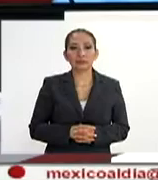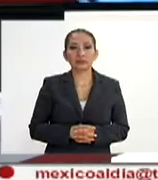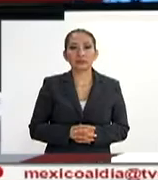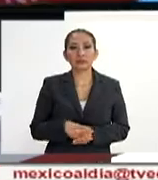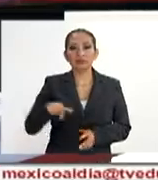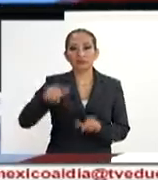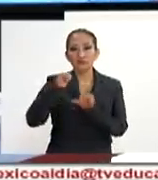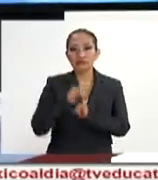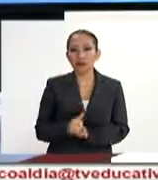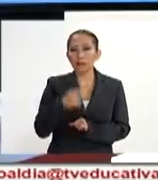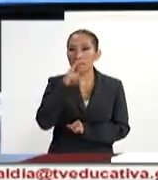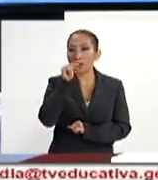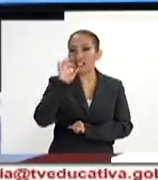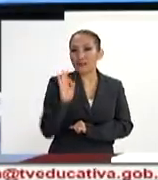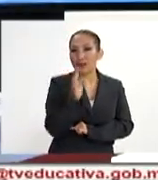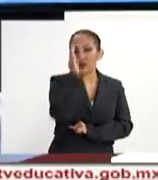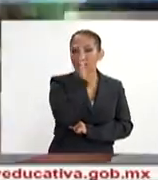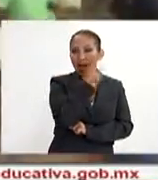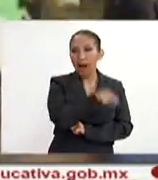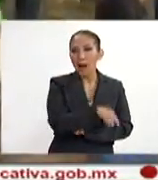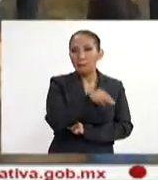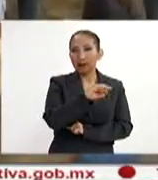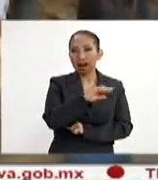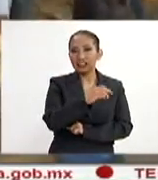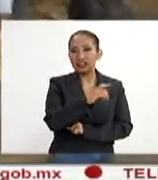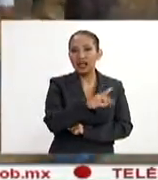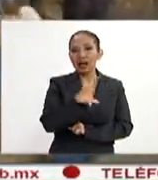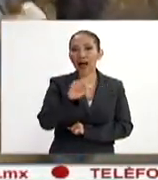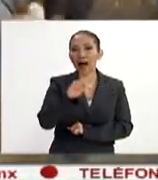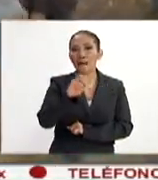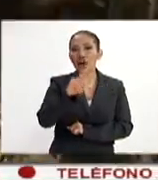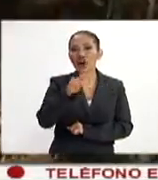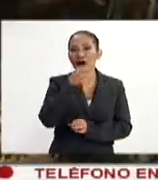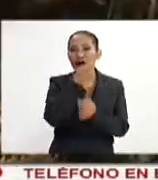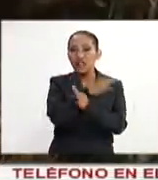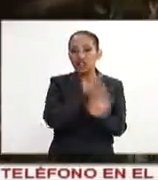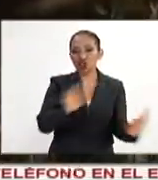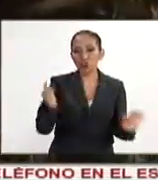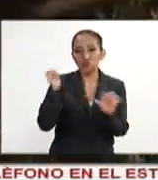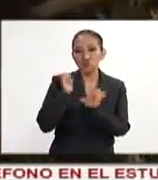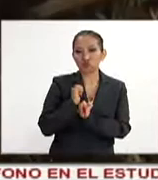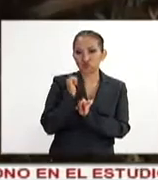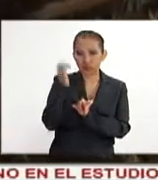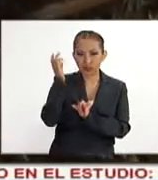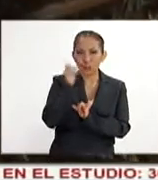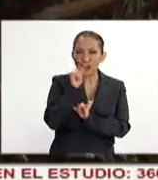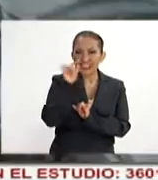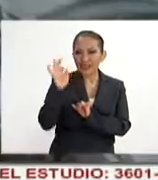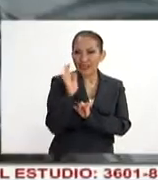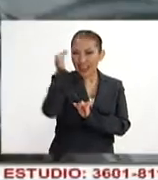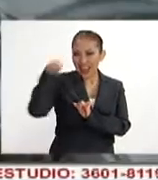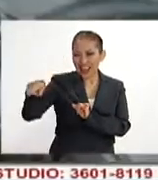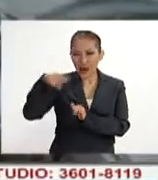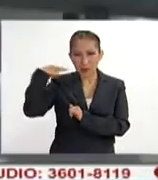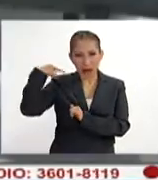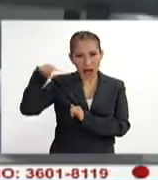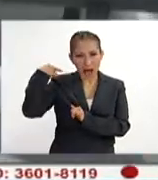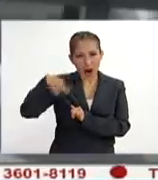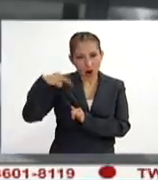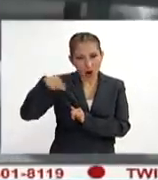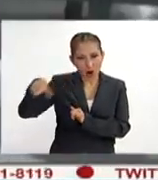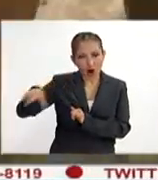El comisionado general de la Policía Federal, Manelich Castilla Cravioto, informó que el comisario de la Policía Federal en Veracruz, Camilo